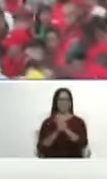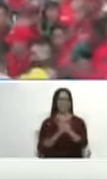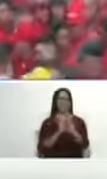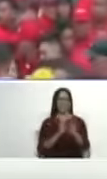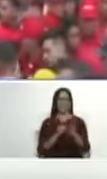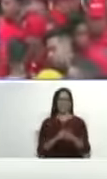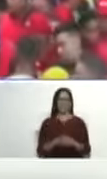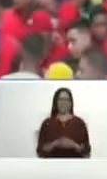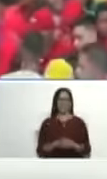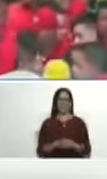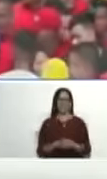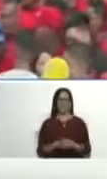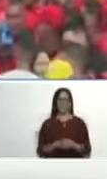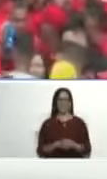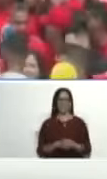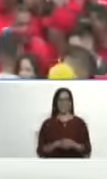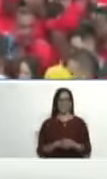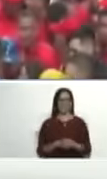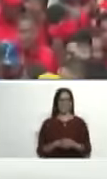Impresionante.